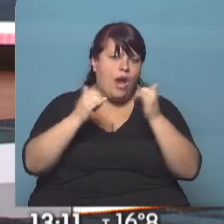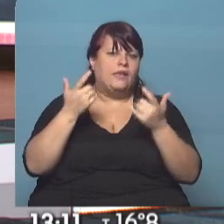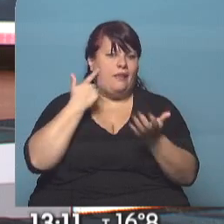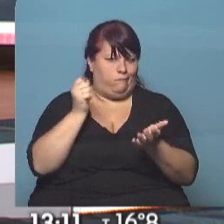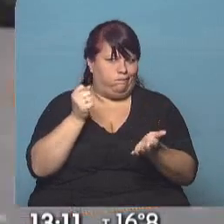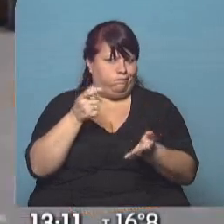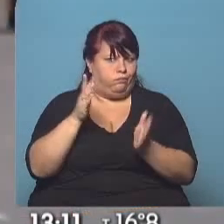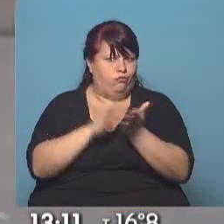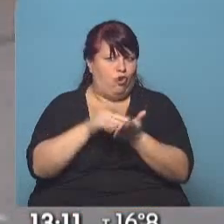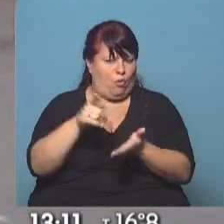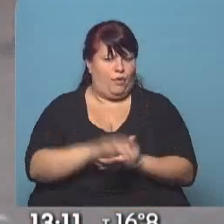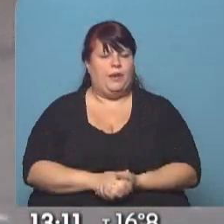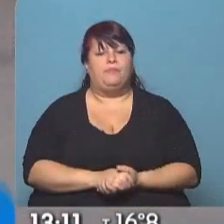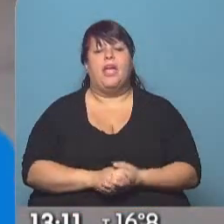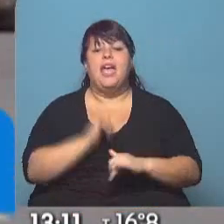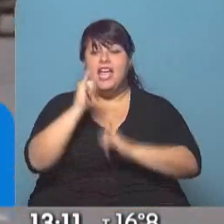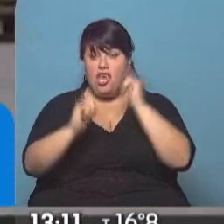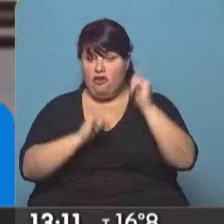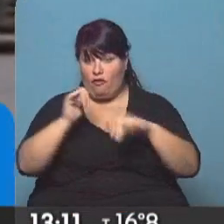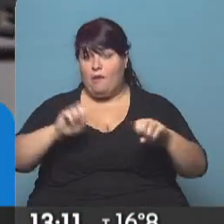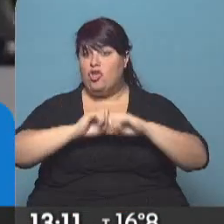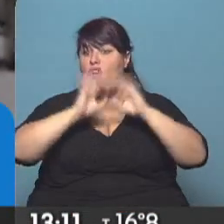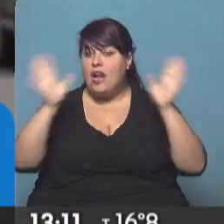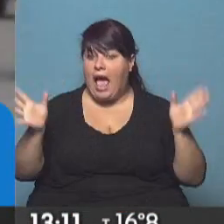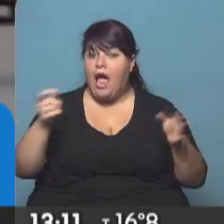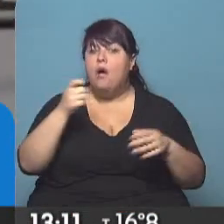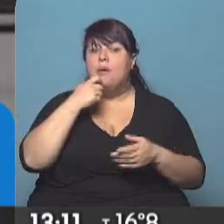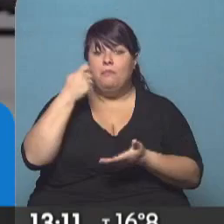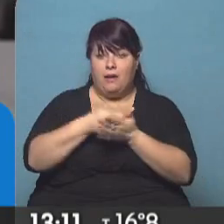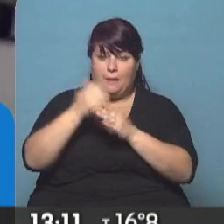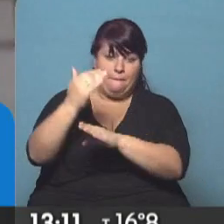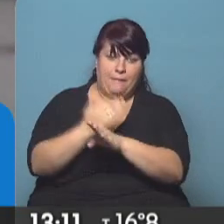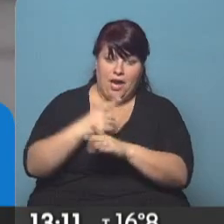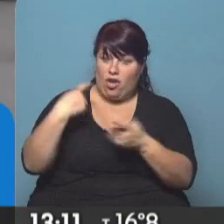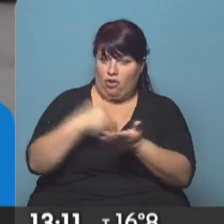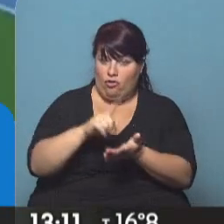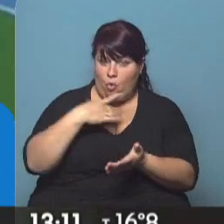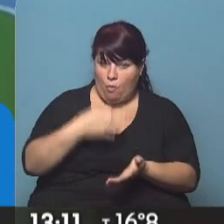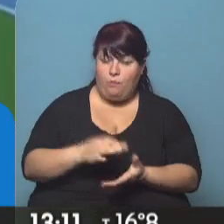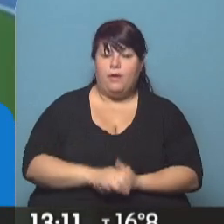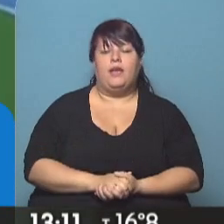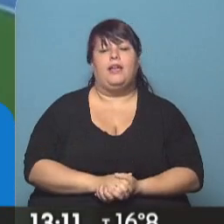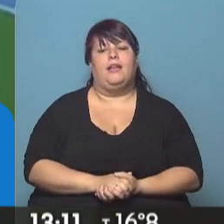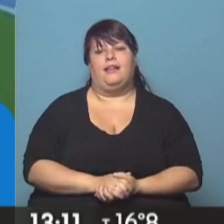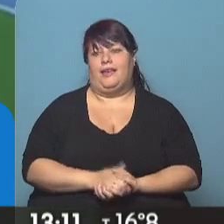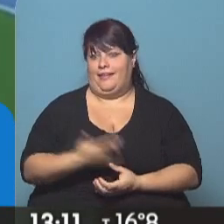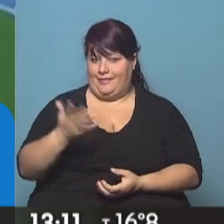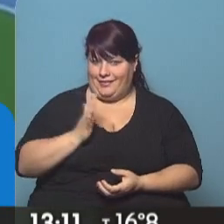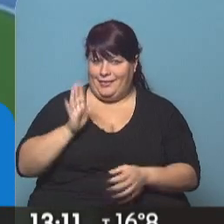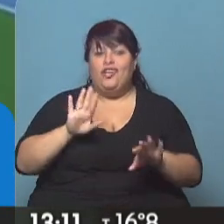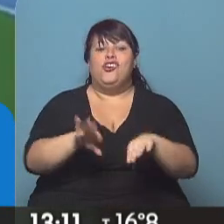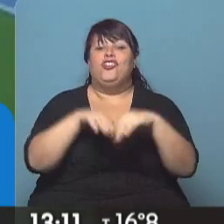experiencias el informe ha quedado muy claro por ejemplo la pérdida de inversión no realizada en la ciudad impresionante una